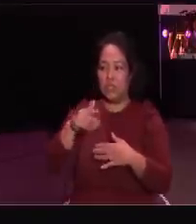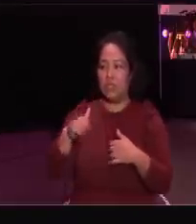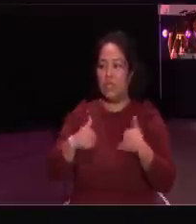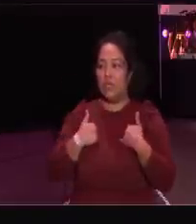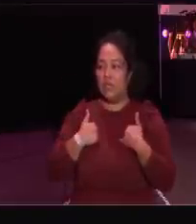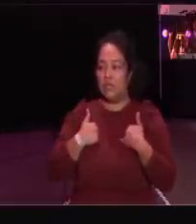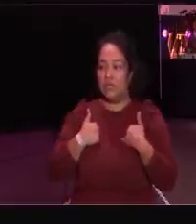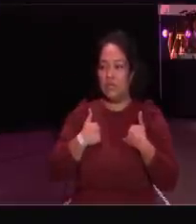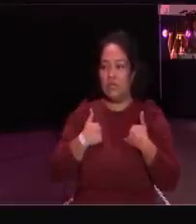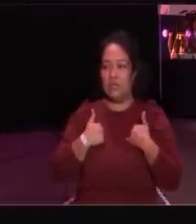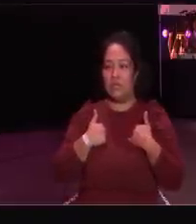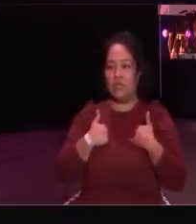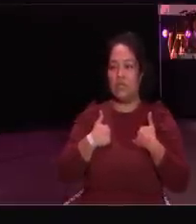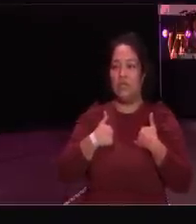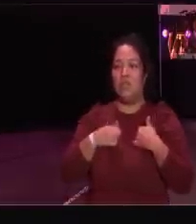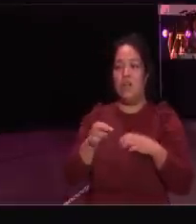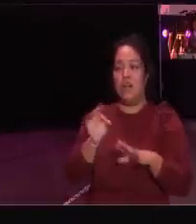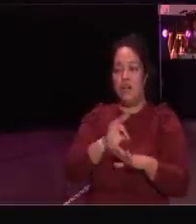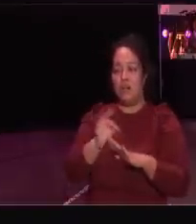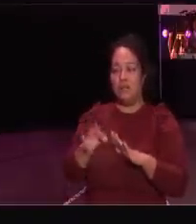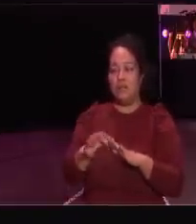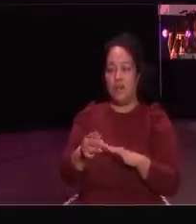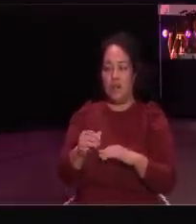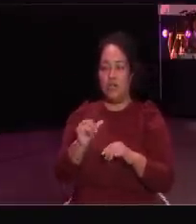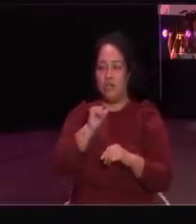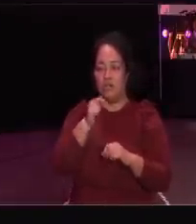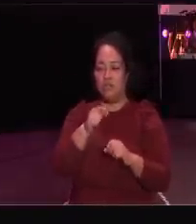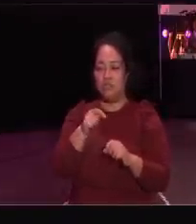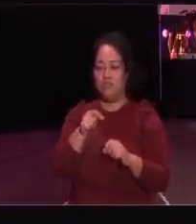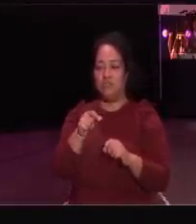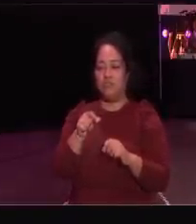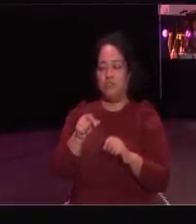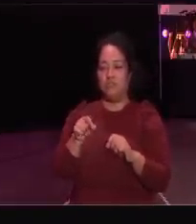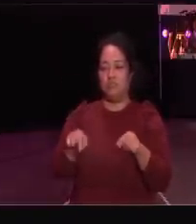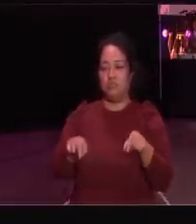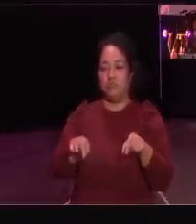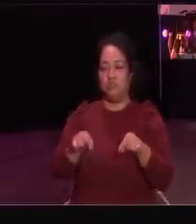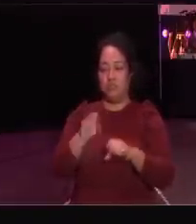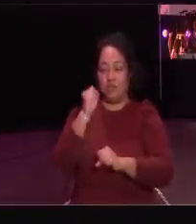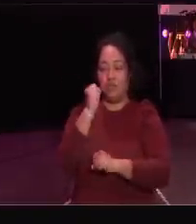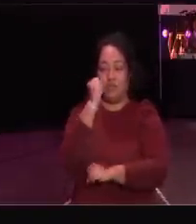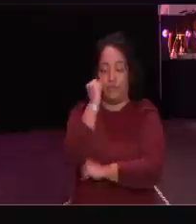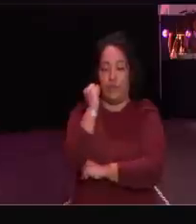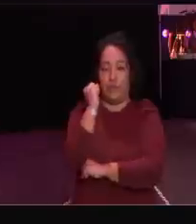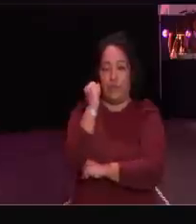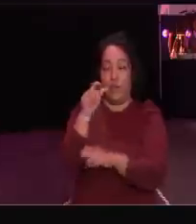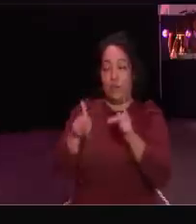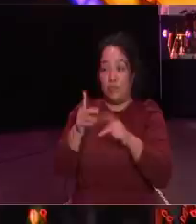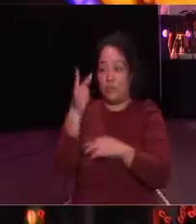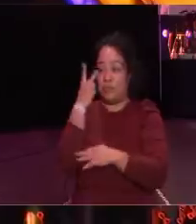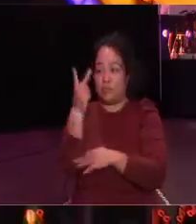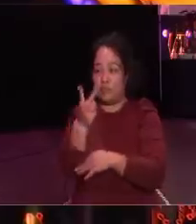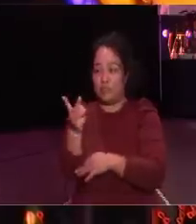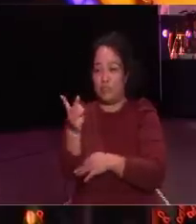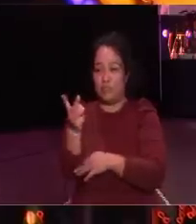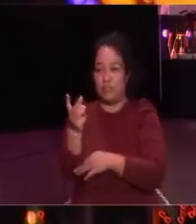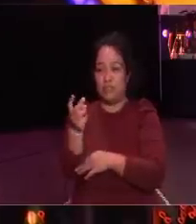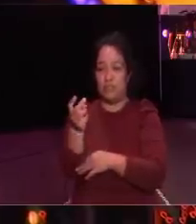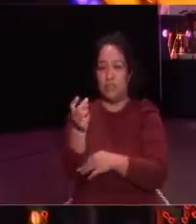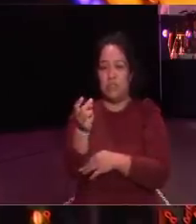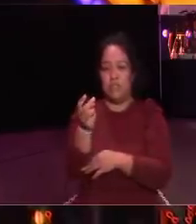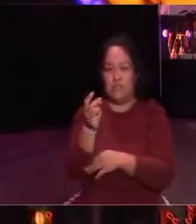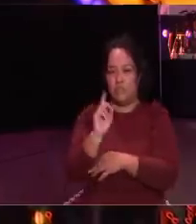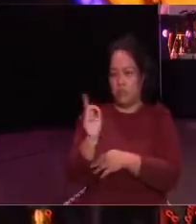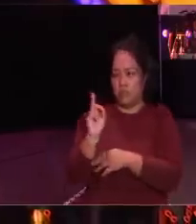están chuecos. Ahora los pies están firmes. La gente te mira. Este muchacho, ¿para dónde